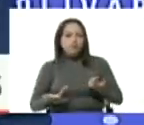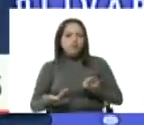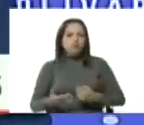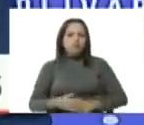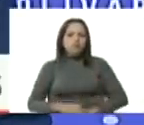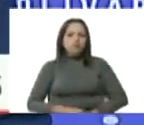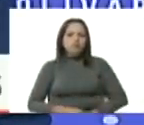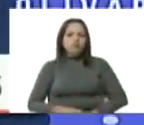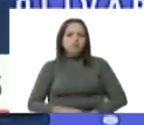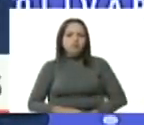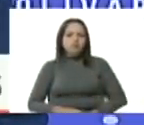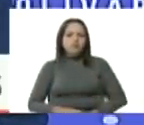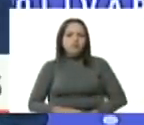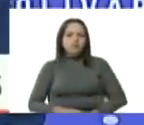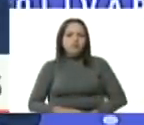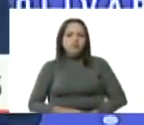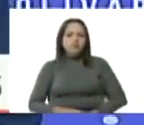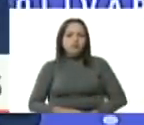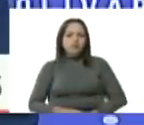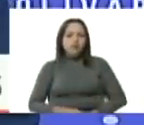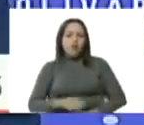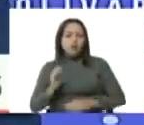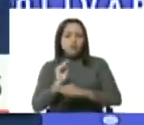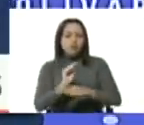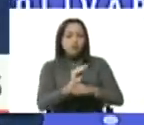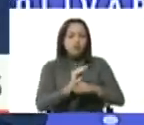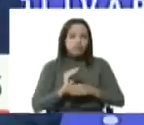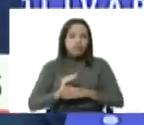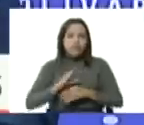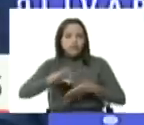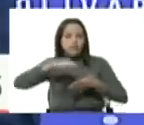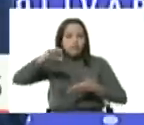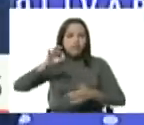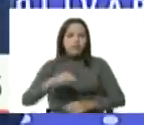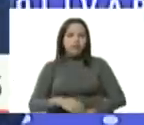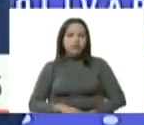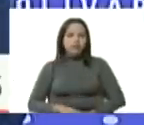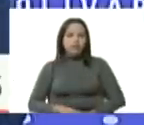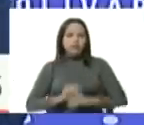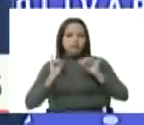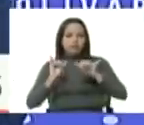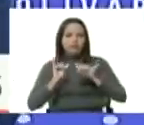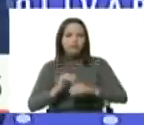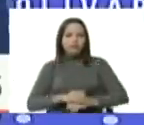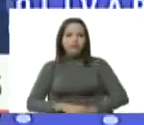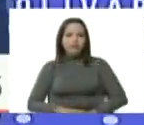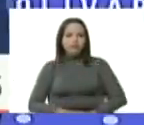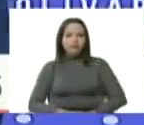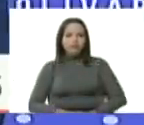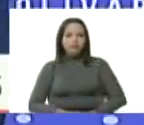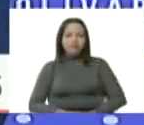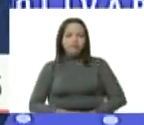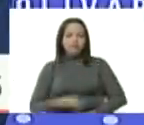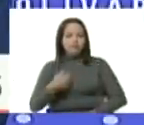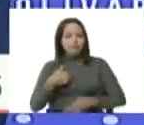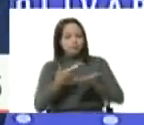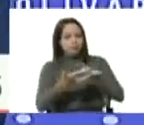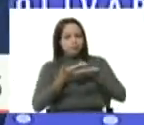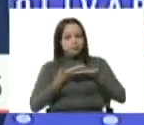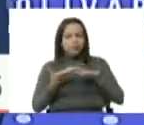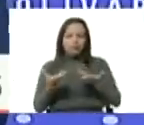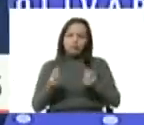por sus protectoras espirituales. Así que bueno, recibo con mucho